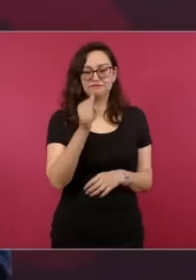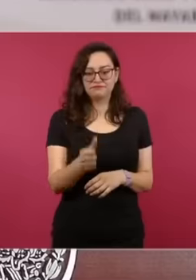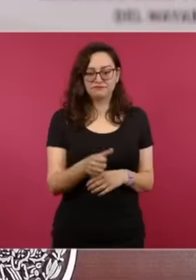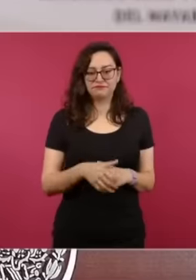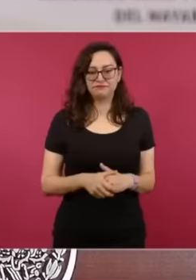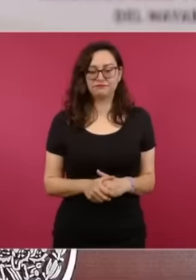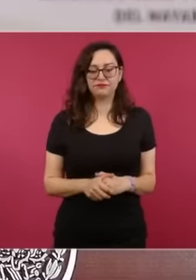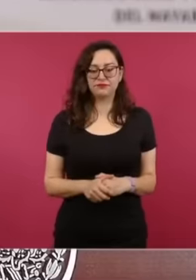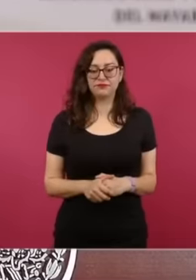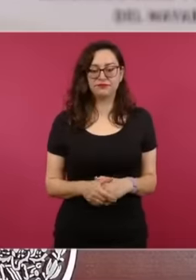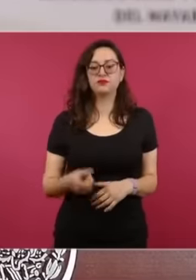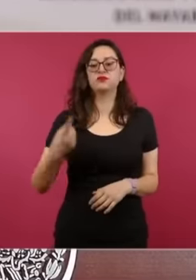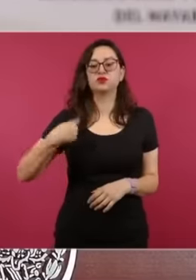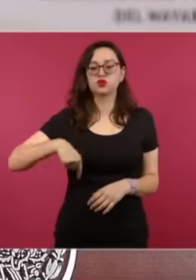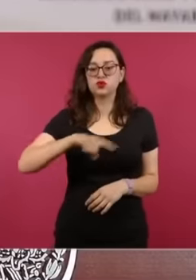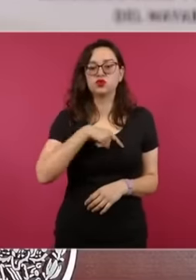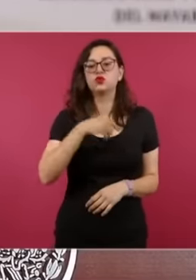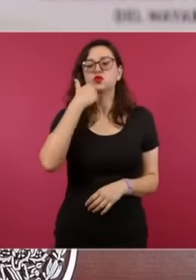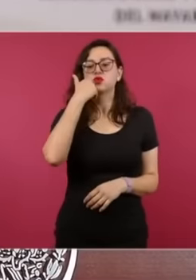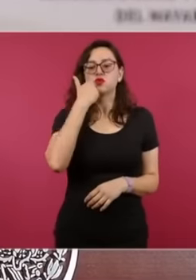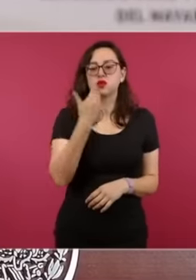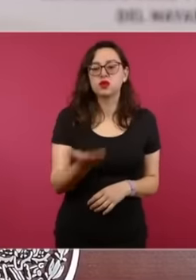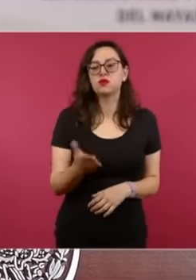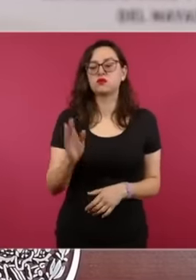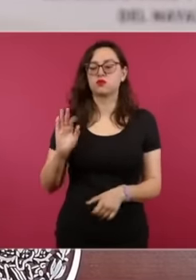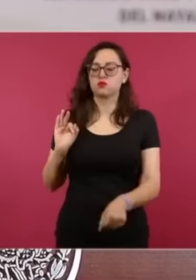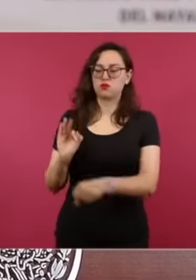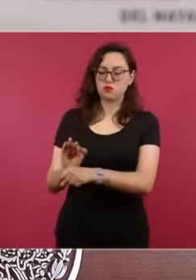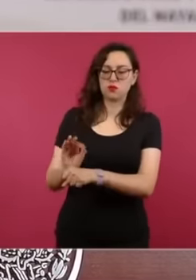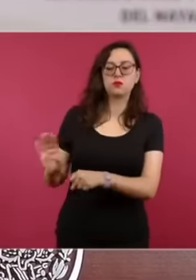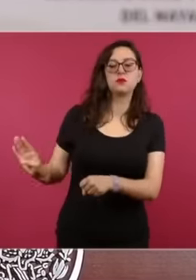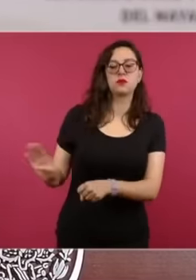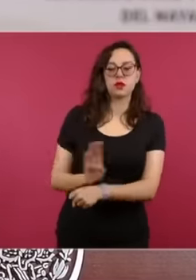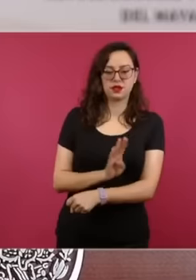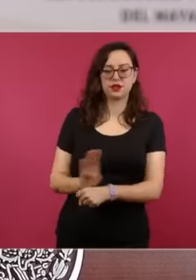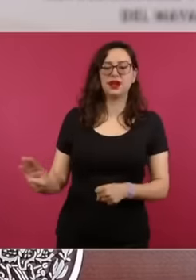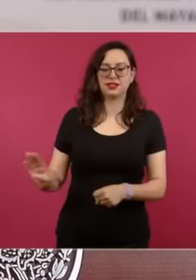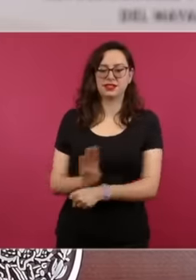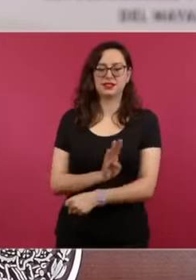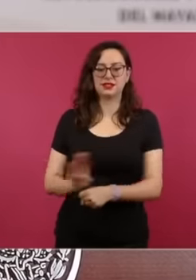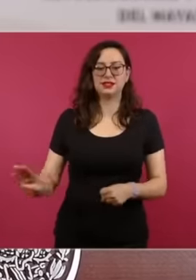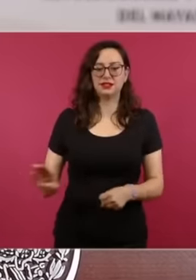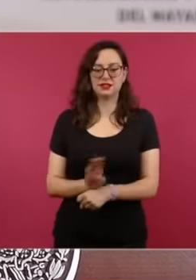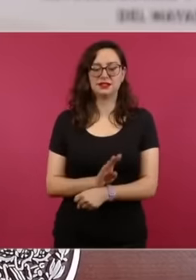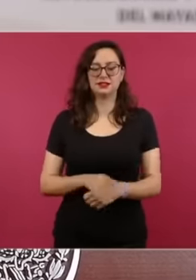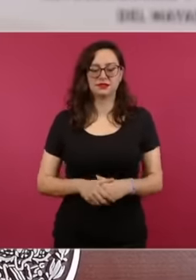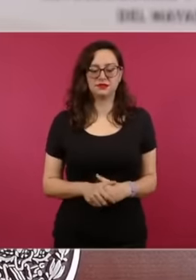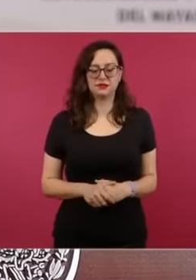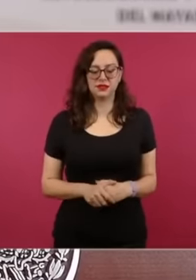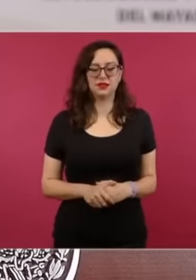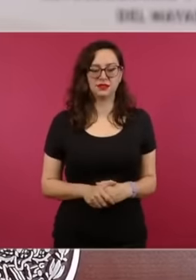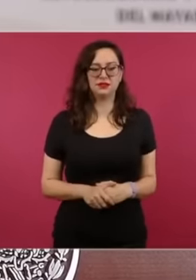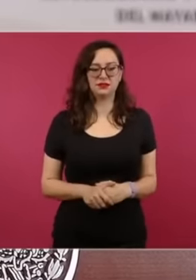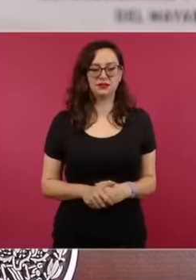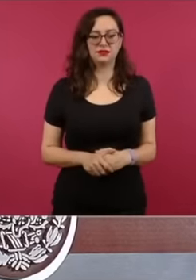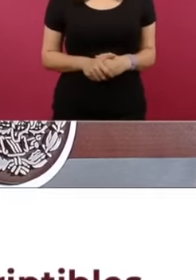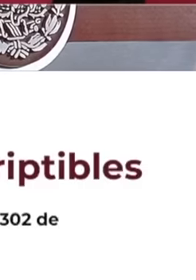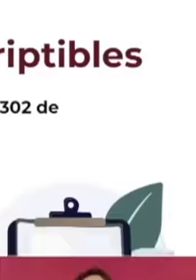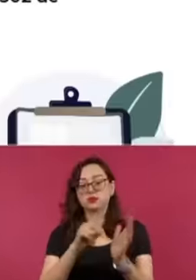Nosotros estamos aquí para beneficiar a los trabajadores. Así de